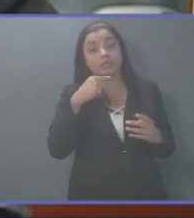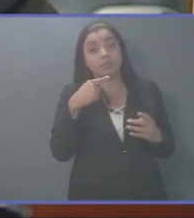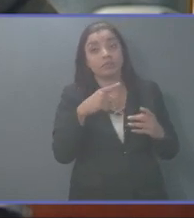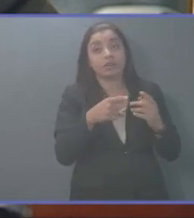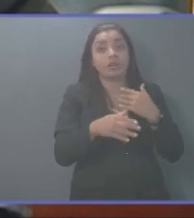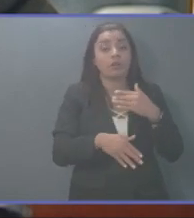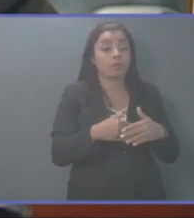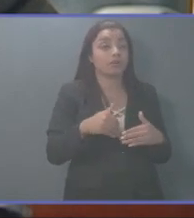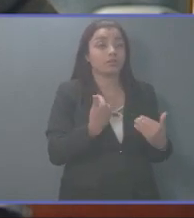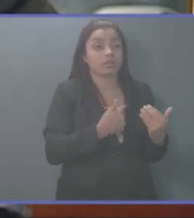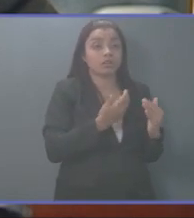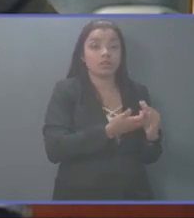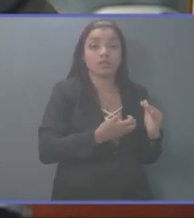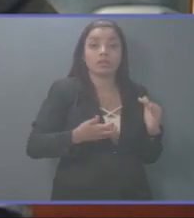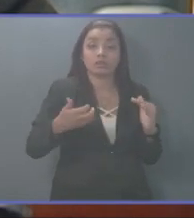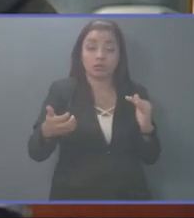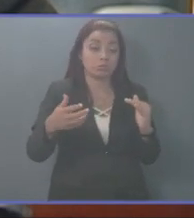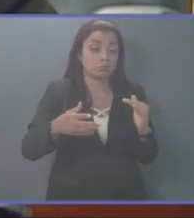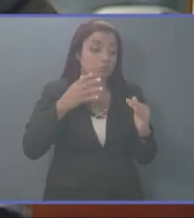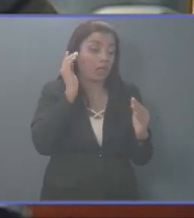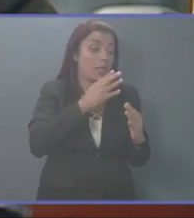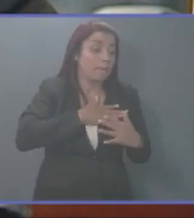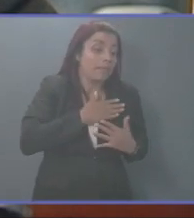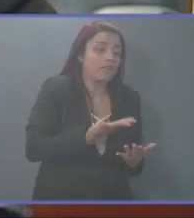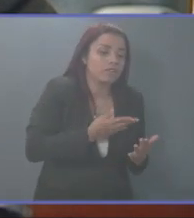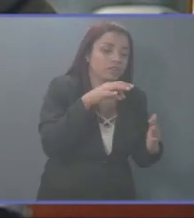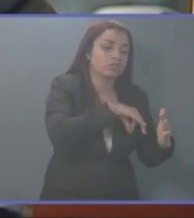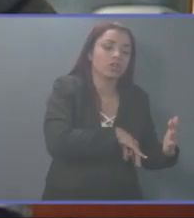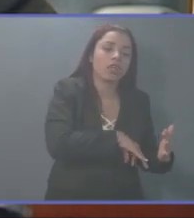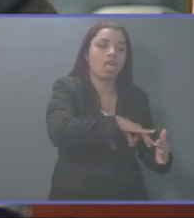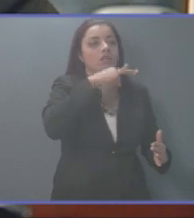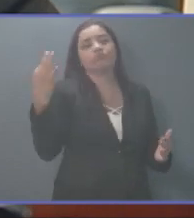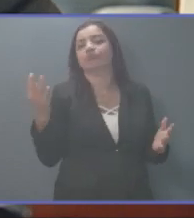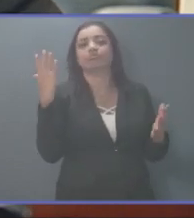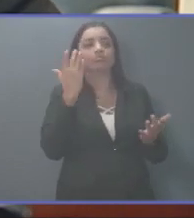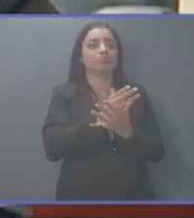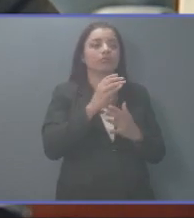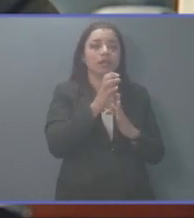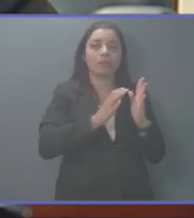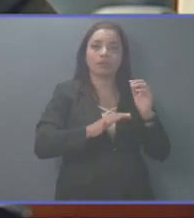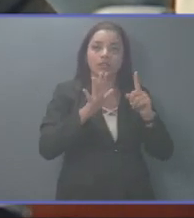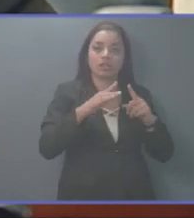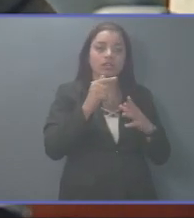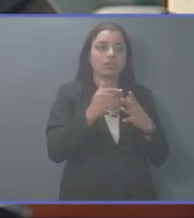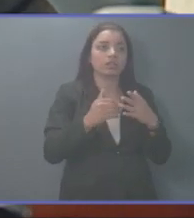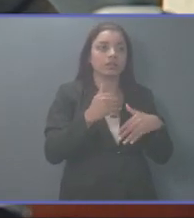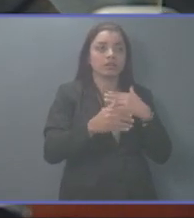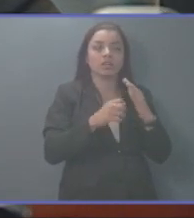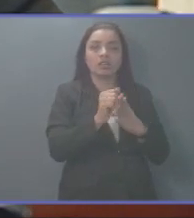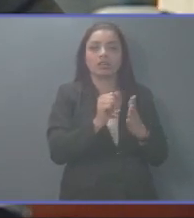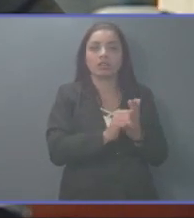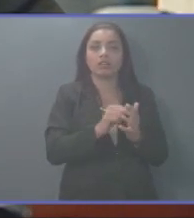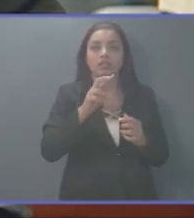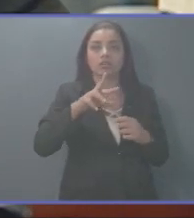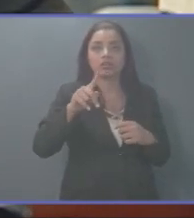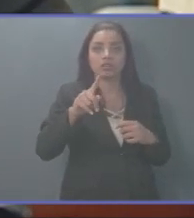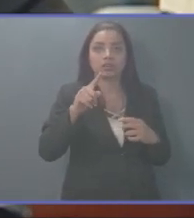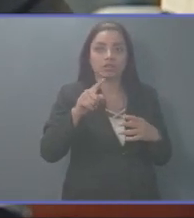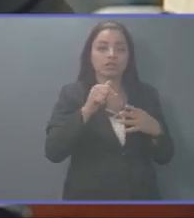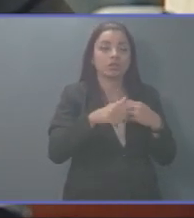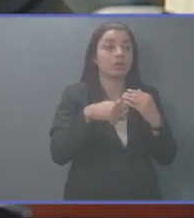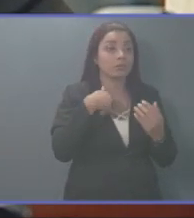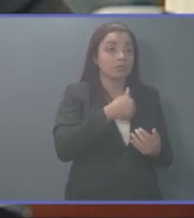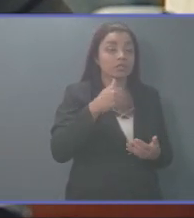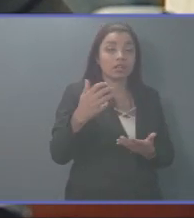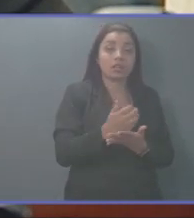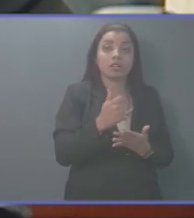le hayan sido otorgadas sin perjuicio de las responsabilidades penales, civiles y administrativas que hubiera lugar. Capítulo 6, recursos financieros, artículo 31. El Ministerio